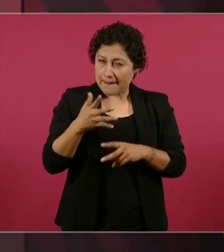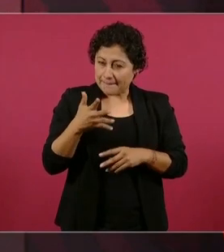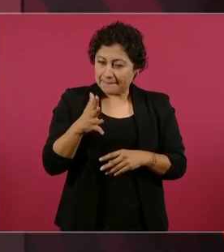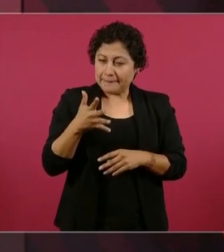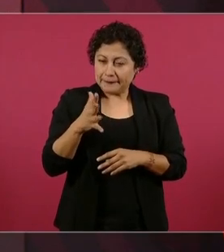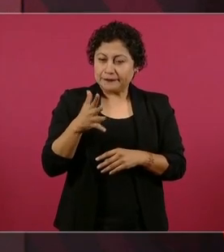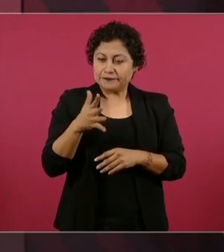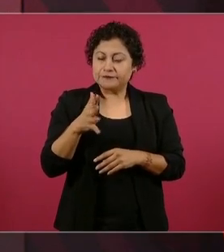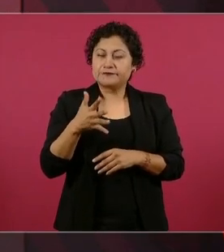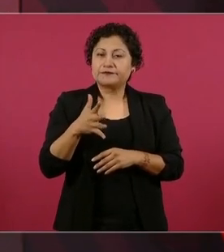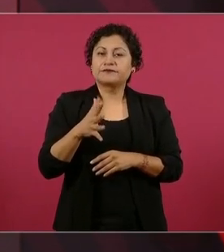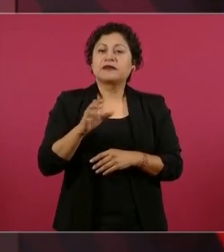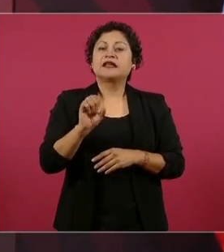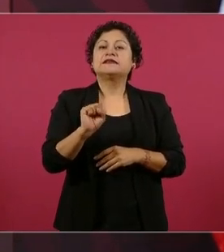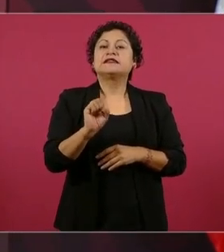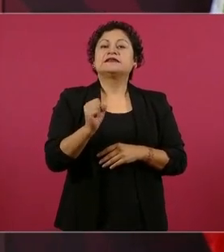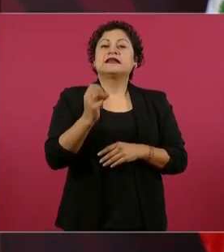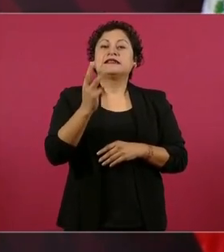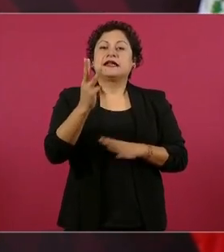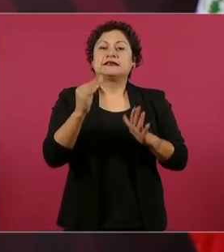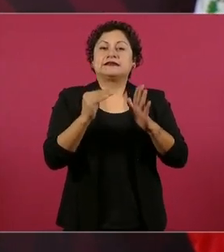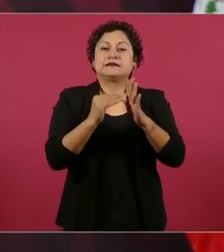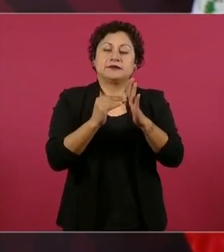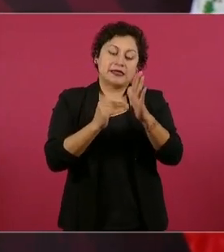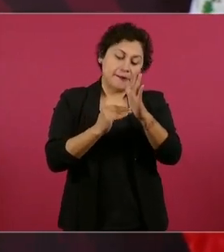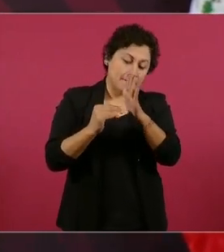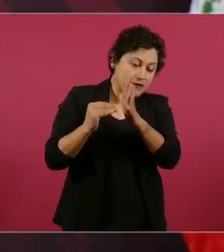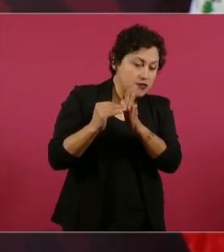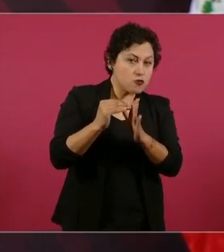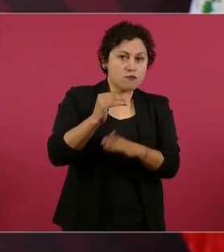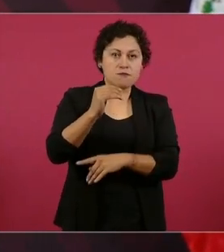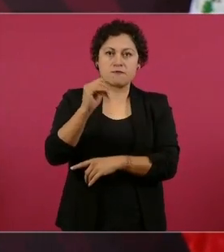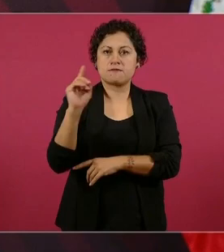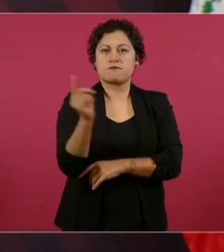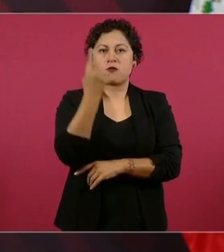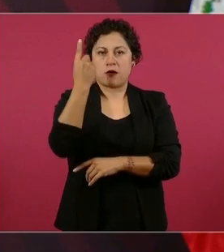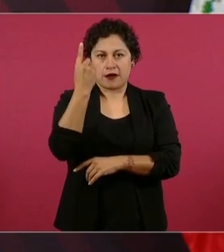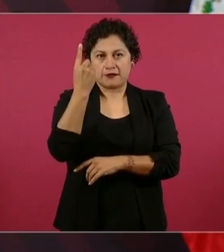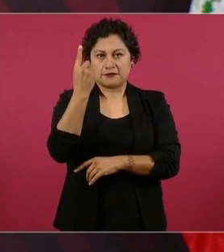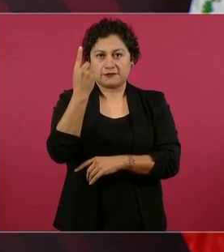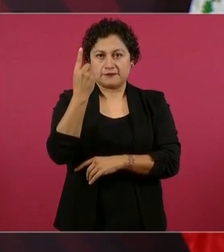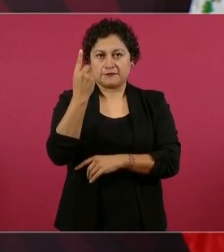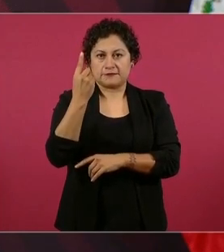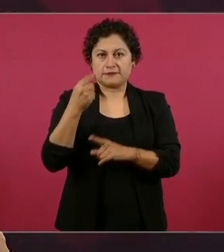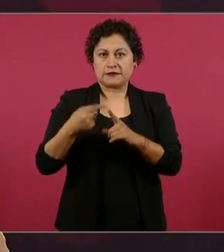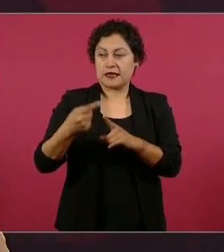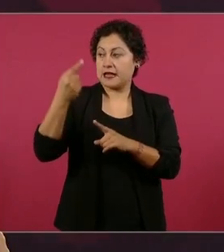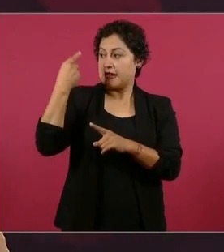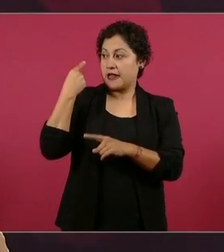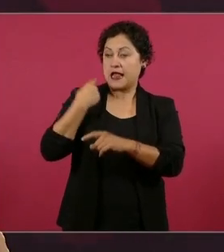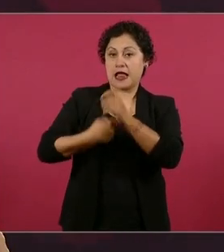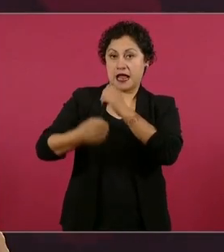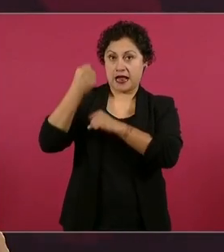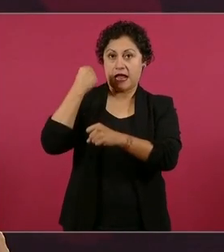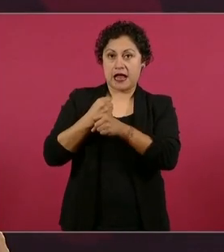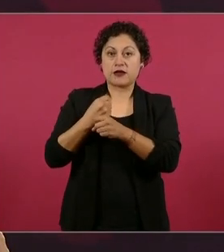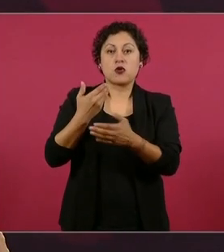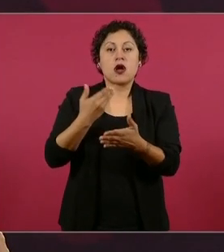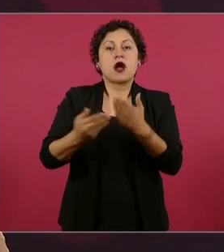los 63 mil millones de dólares que enviaron el año pasado. Se va a